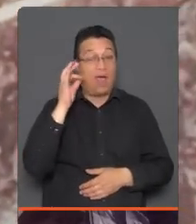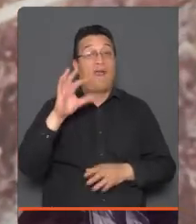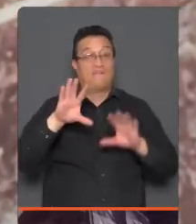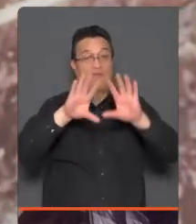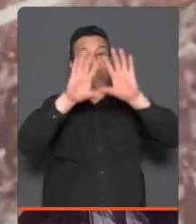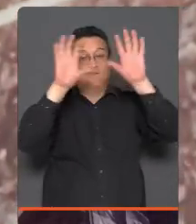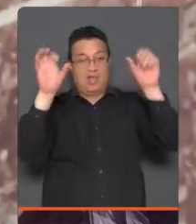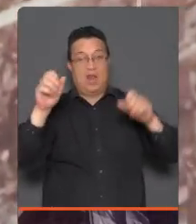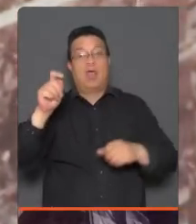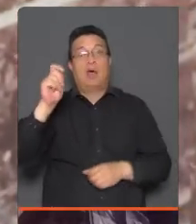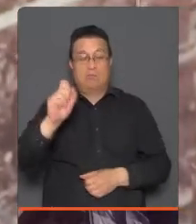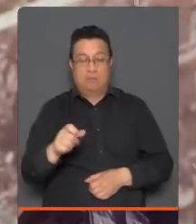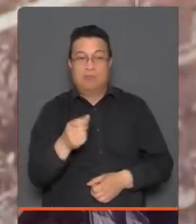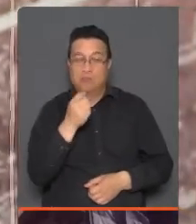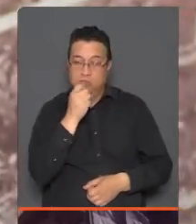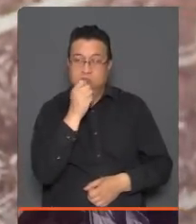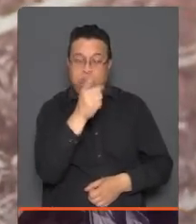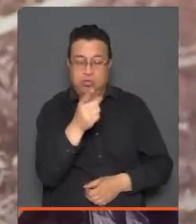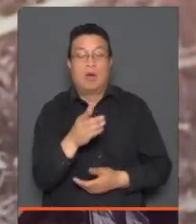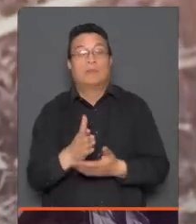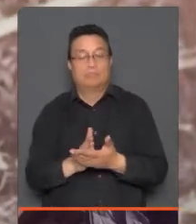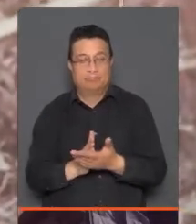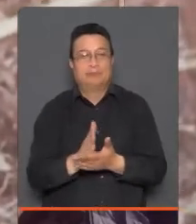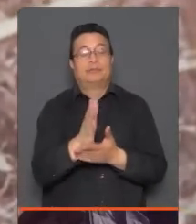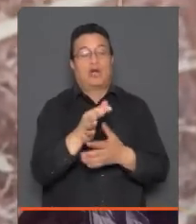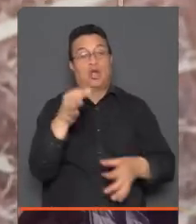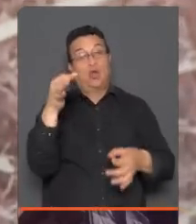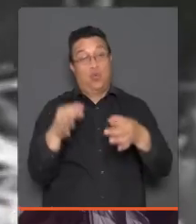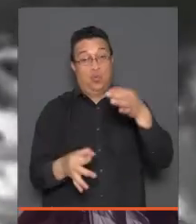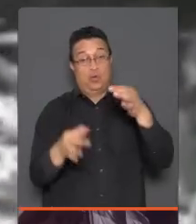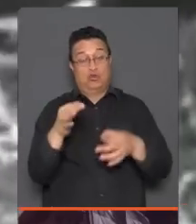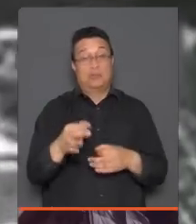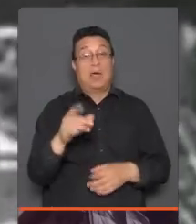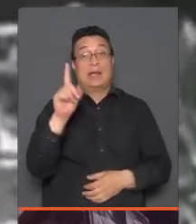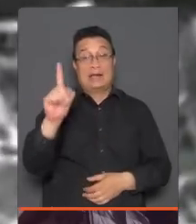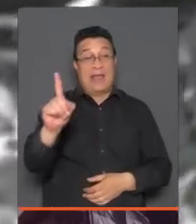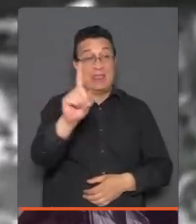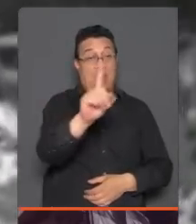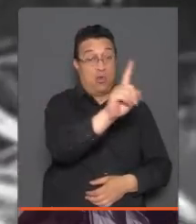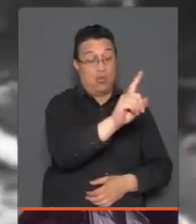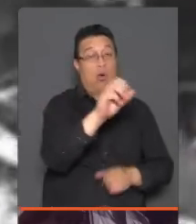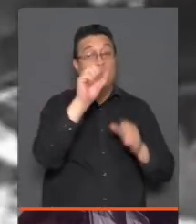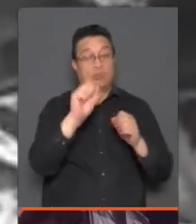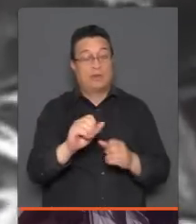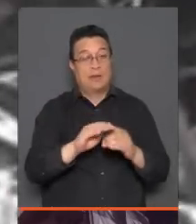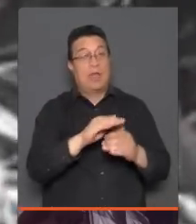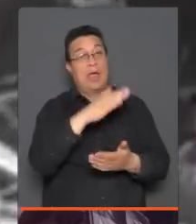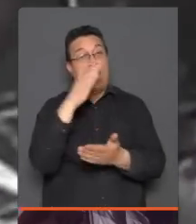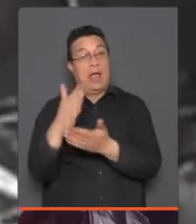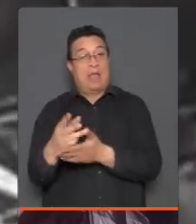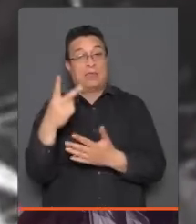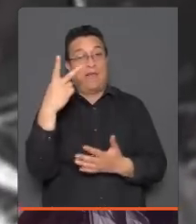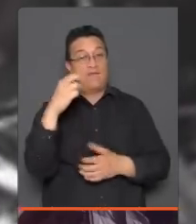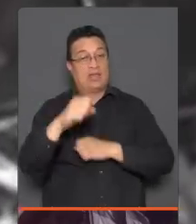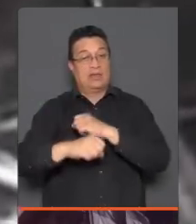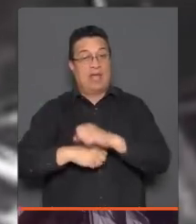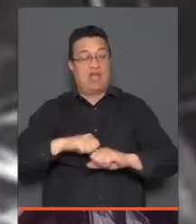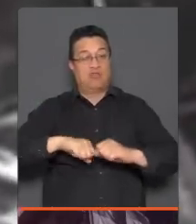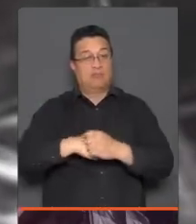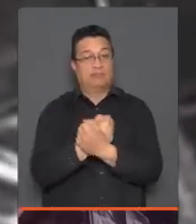la acusación que recién dará pie a un juicio en el que cada uno arriesga hasta 20 años de cárcel.